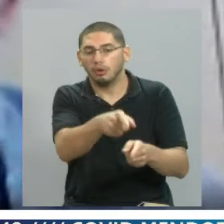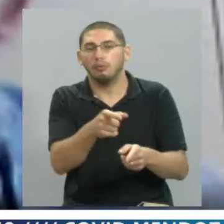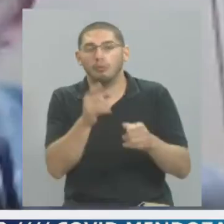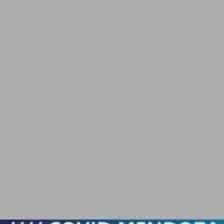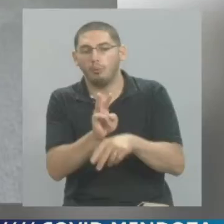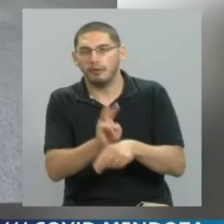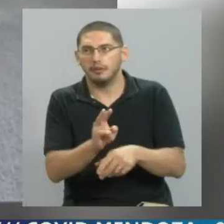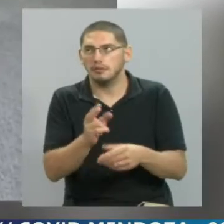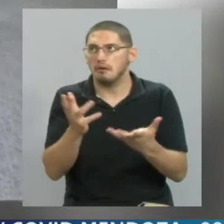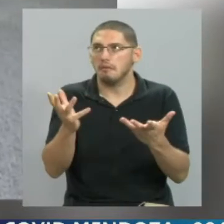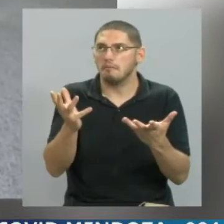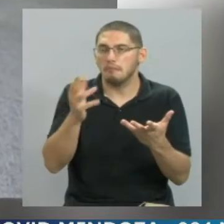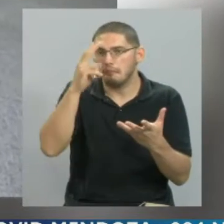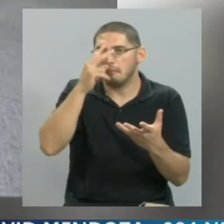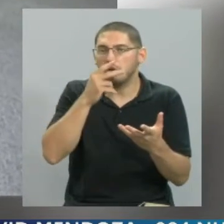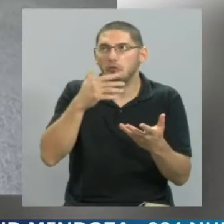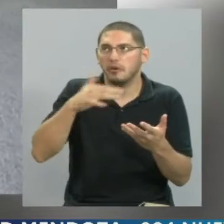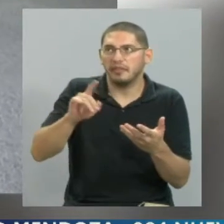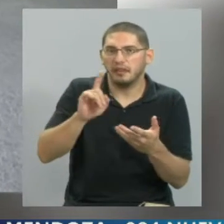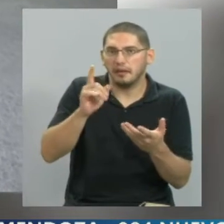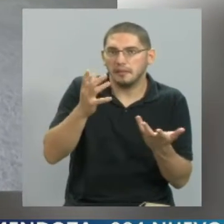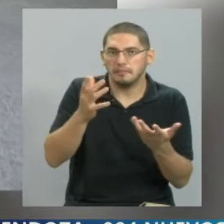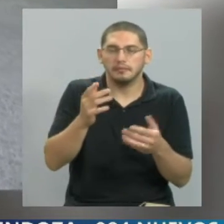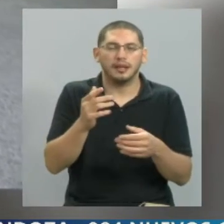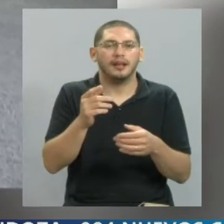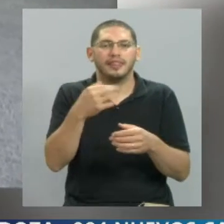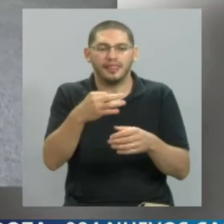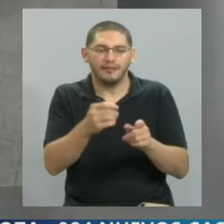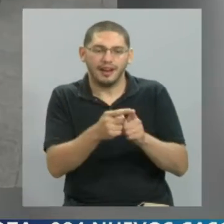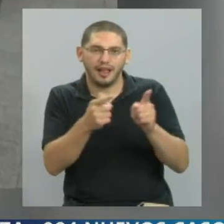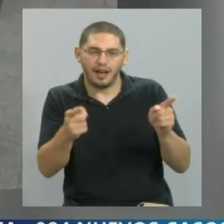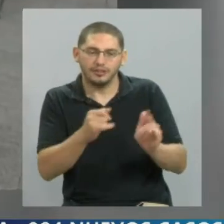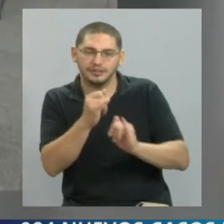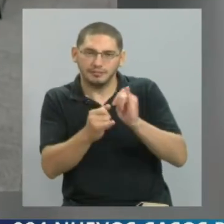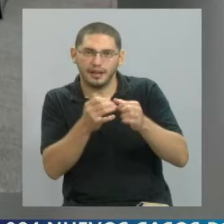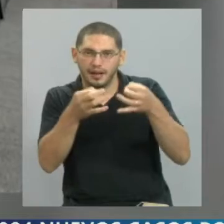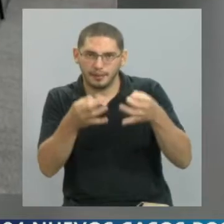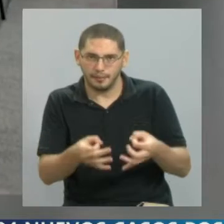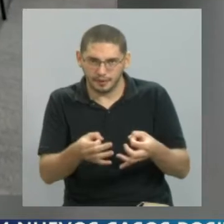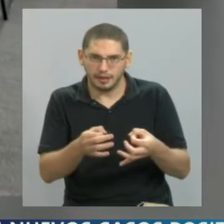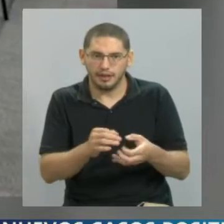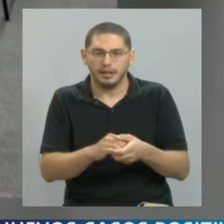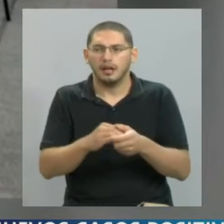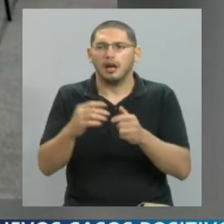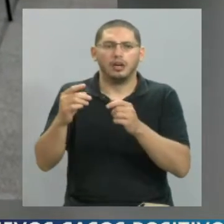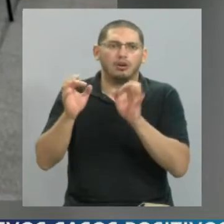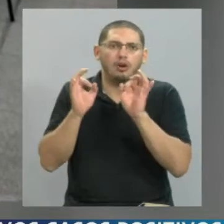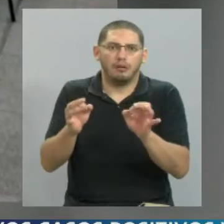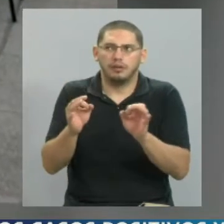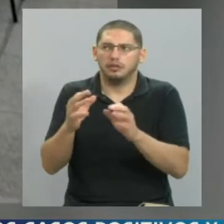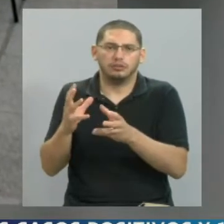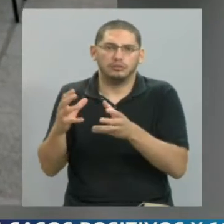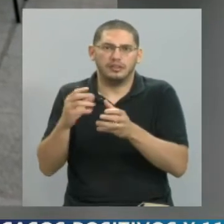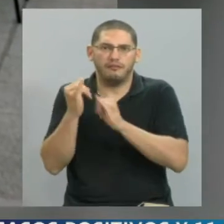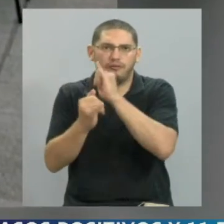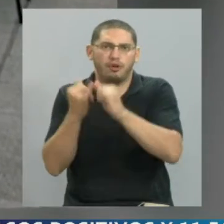pero no tengo inconveniente, no vamos a tener inconveniente en transmitir a los chicos las medidas sanitarias. O sea, ellos cumplen, están siempre dispuestos a